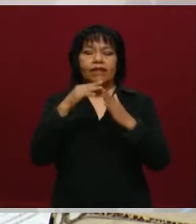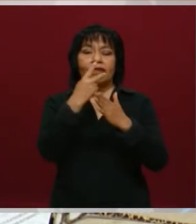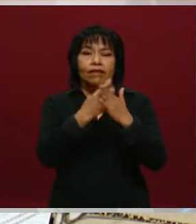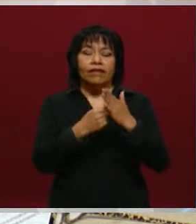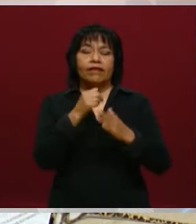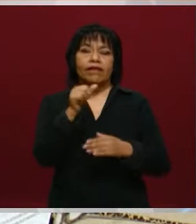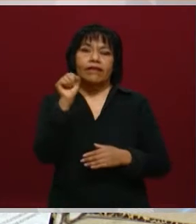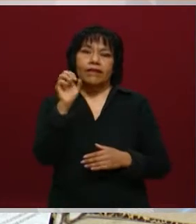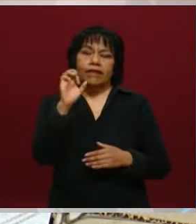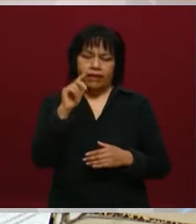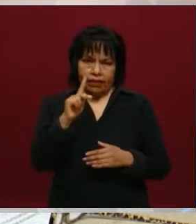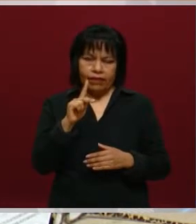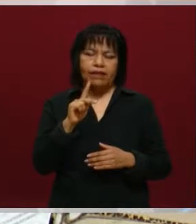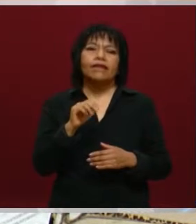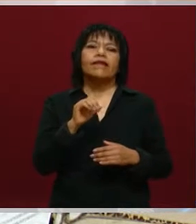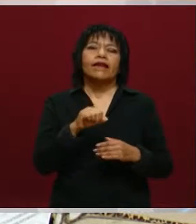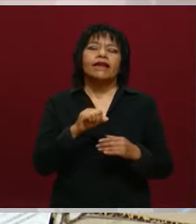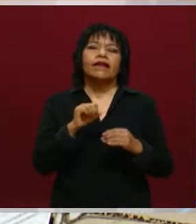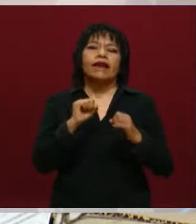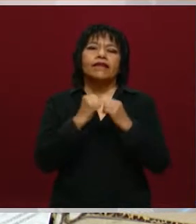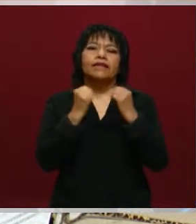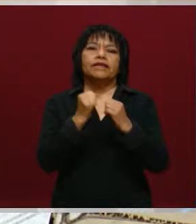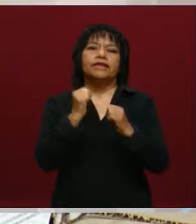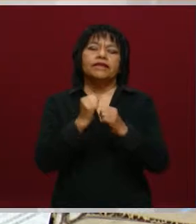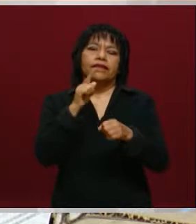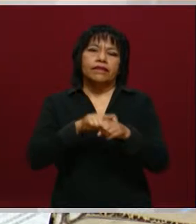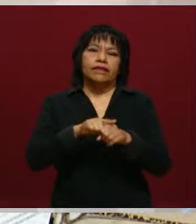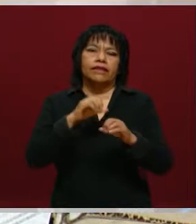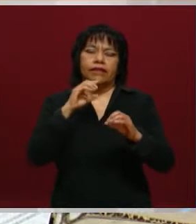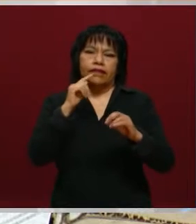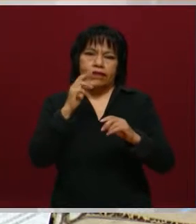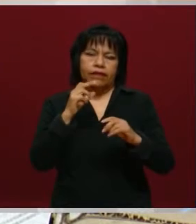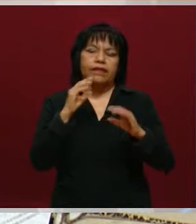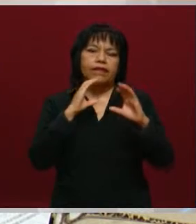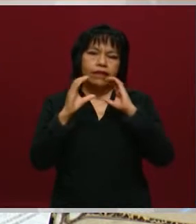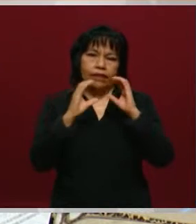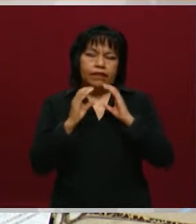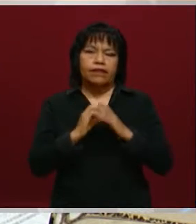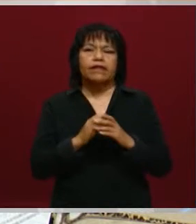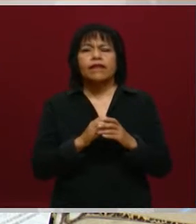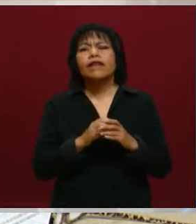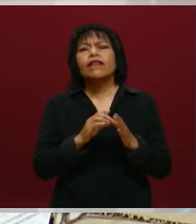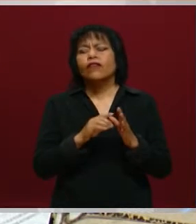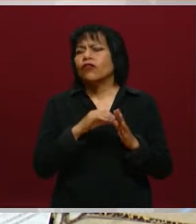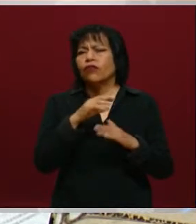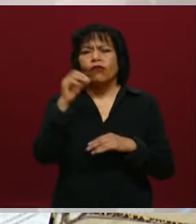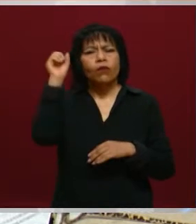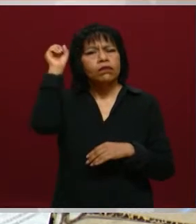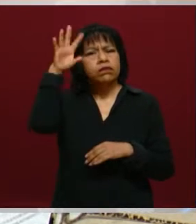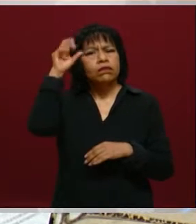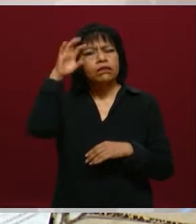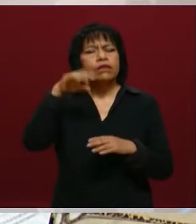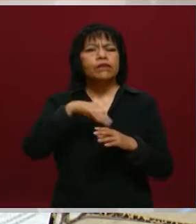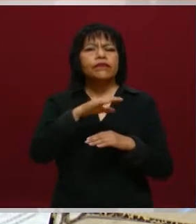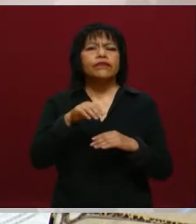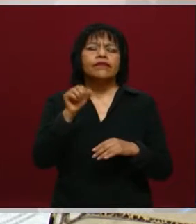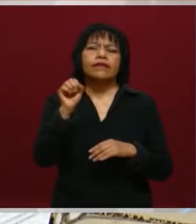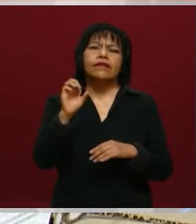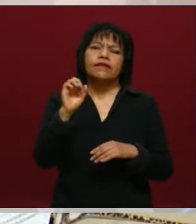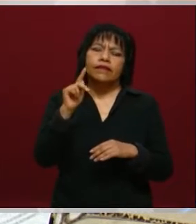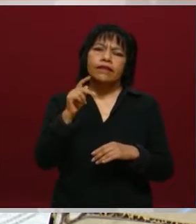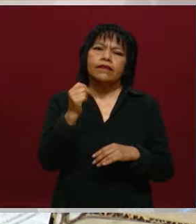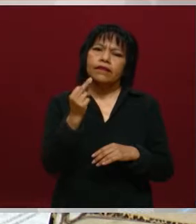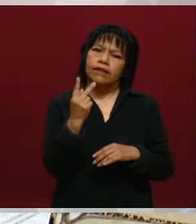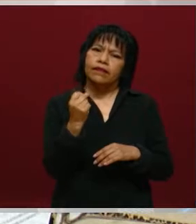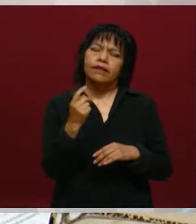de educación y del sistema estatal de telecomunicaciones que estamos transmitiendo totalmente en vivo a través de la señal de televisión